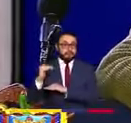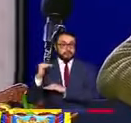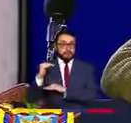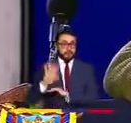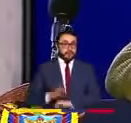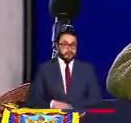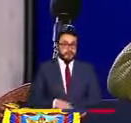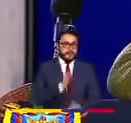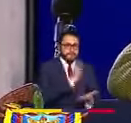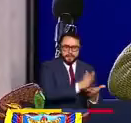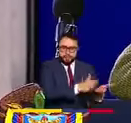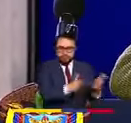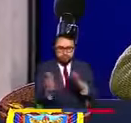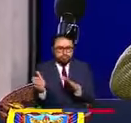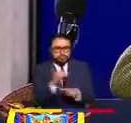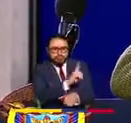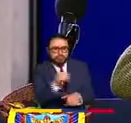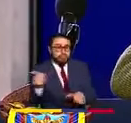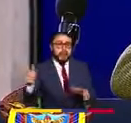de casos.